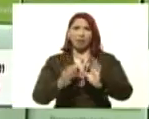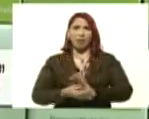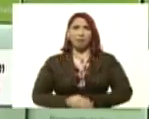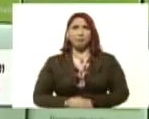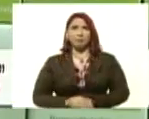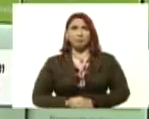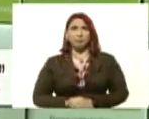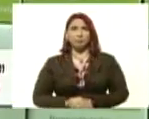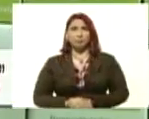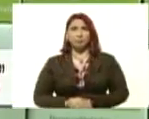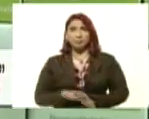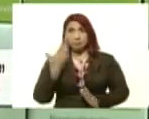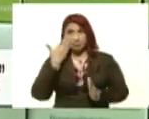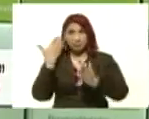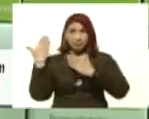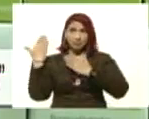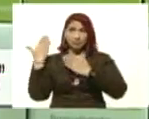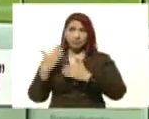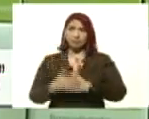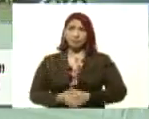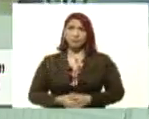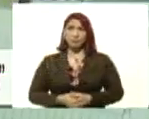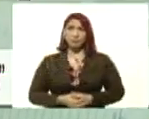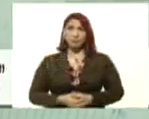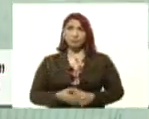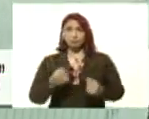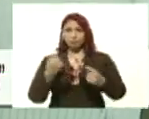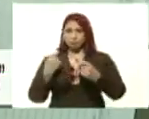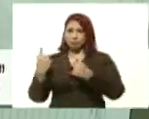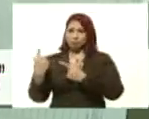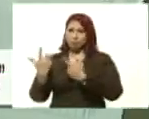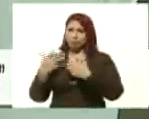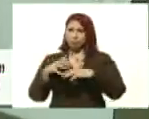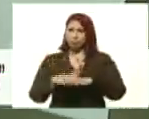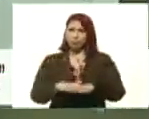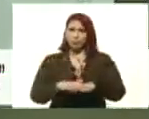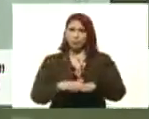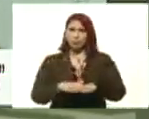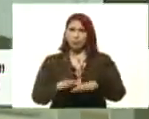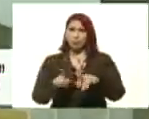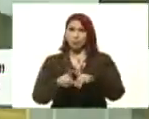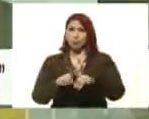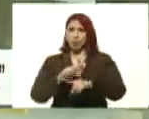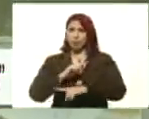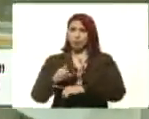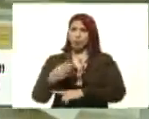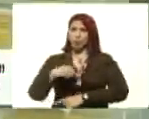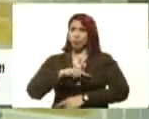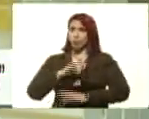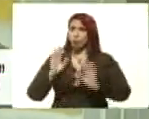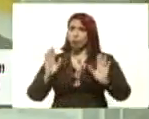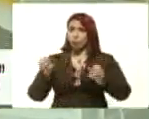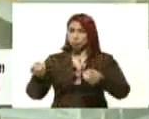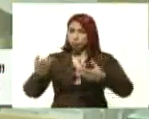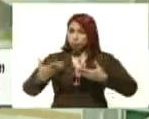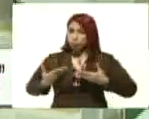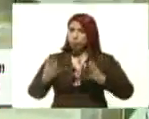Aquí hay una dotación integral, tal como fue la instrucción que nosotros